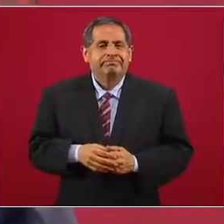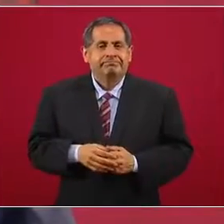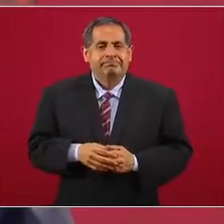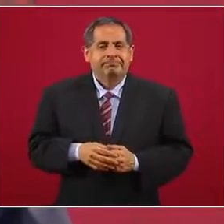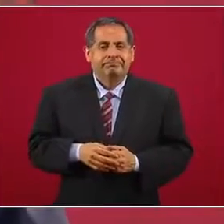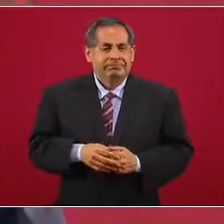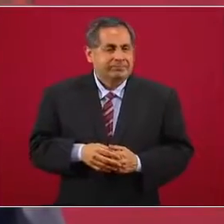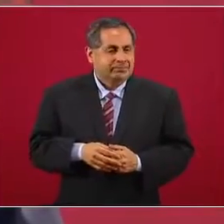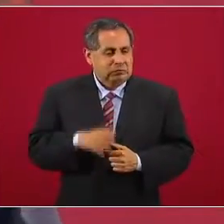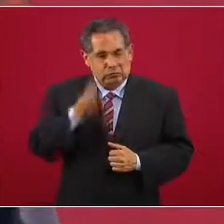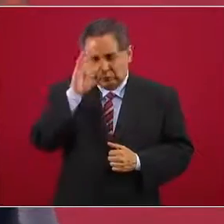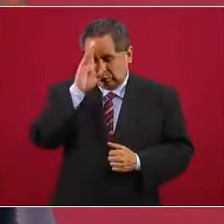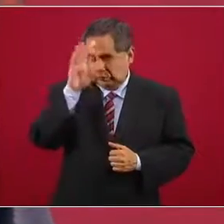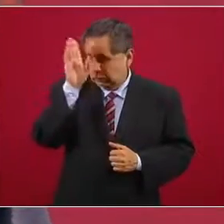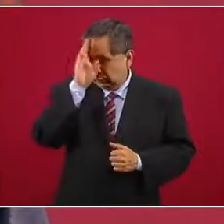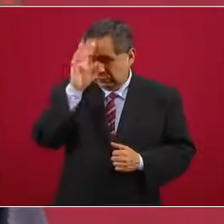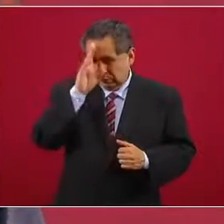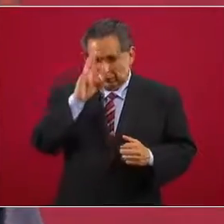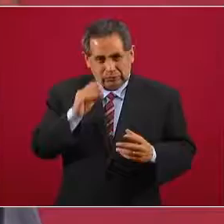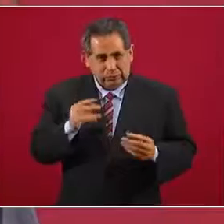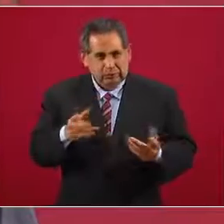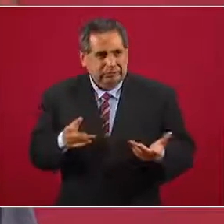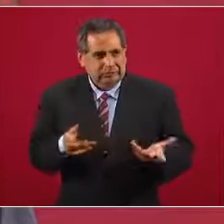te pasaste,